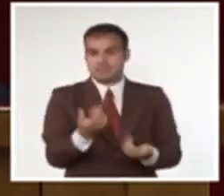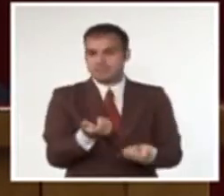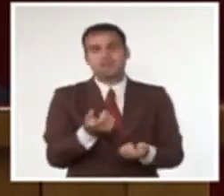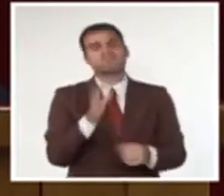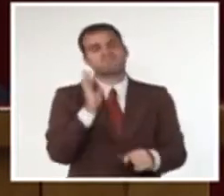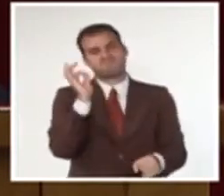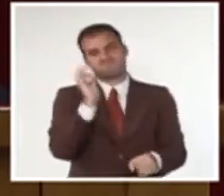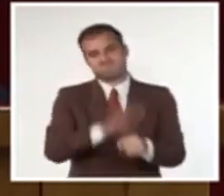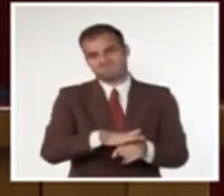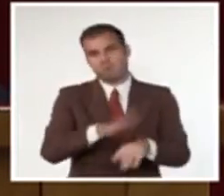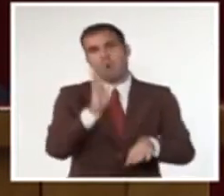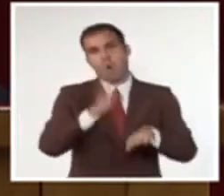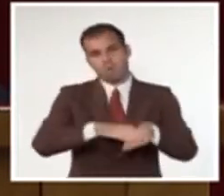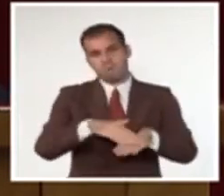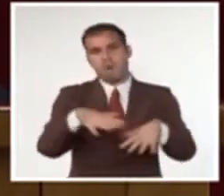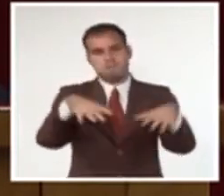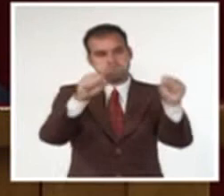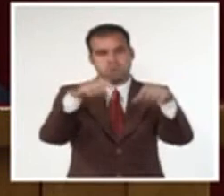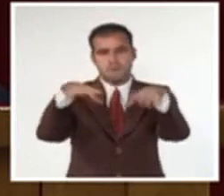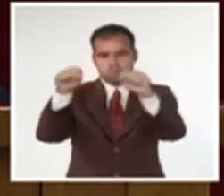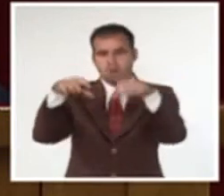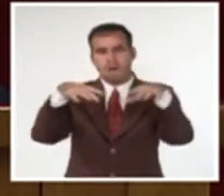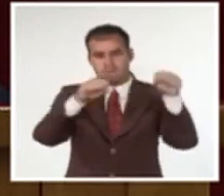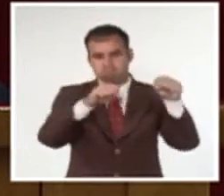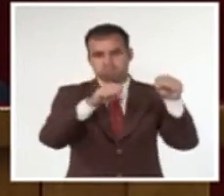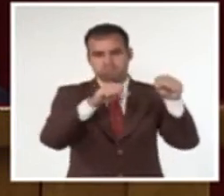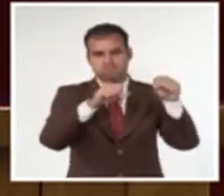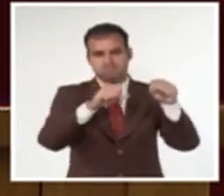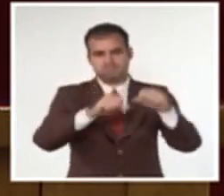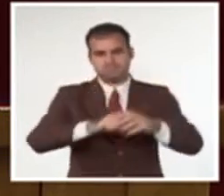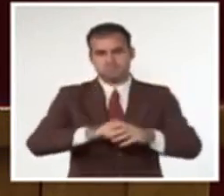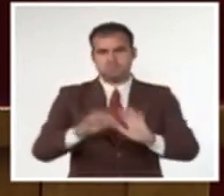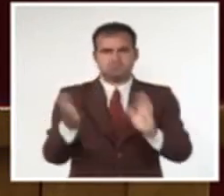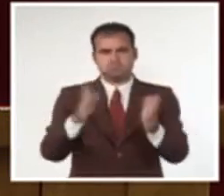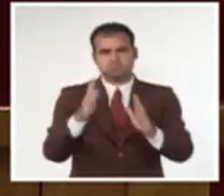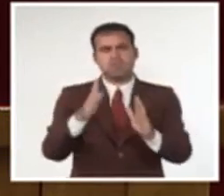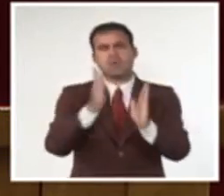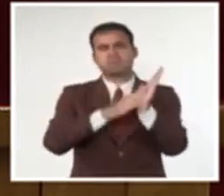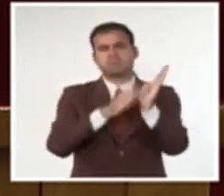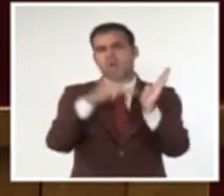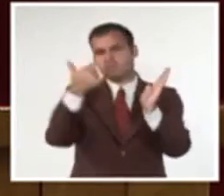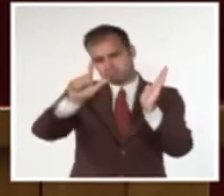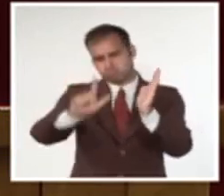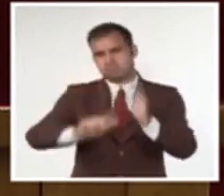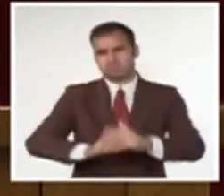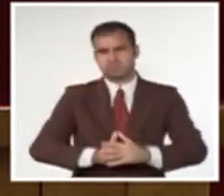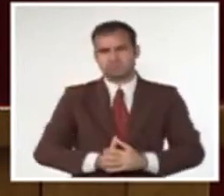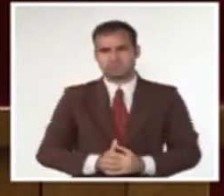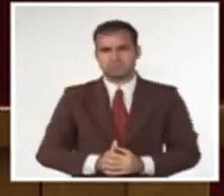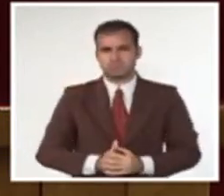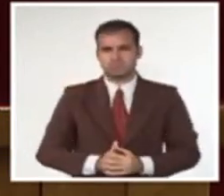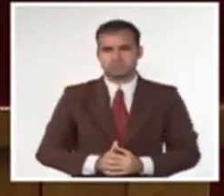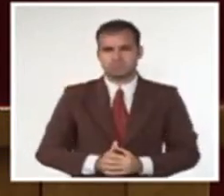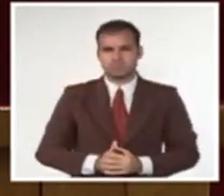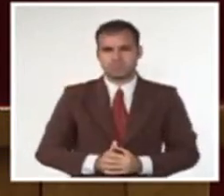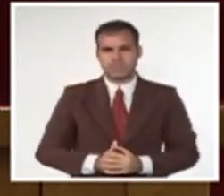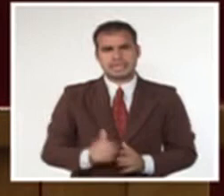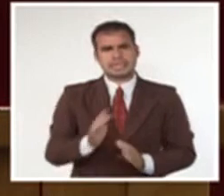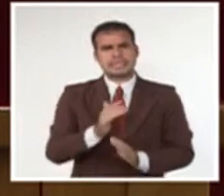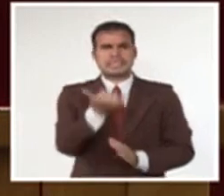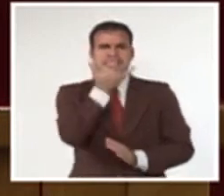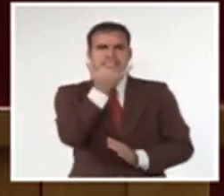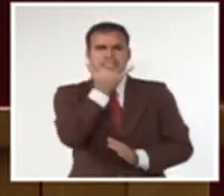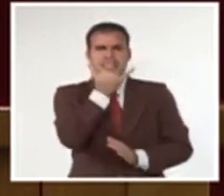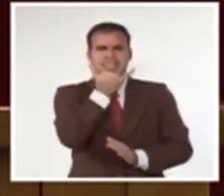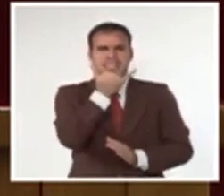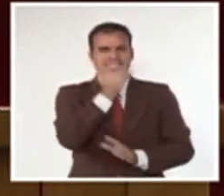los indeseables apagones que se hicieron frecuentes a mediados de este año. Aunque no han desaparecido las limitaciones,